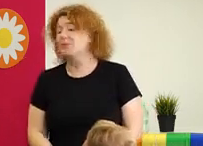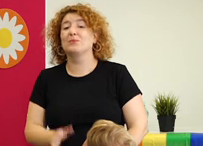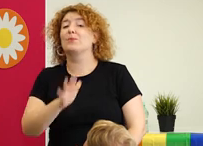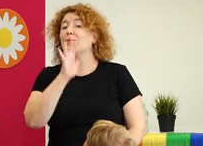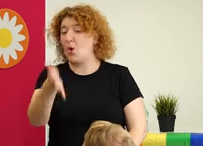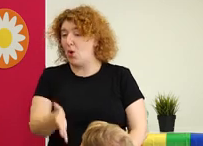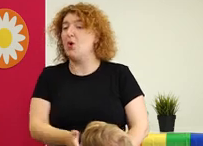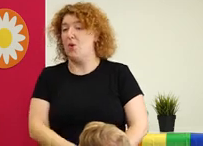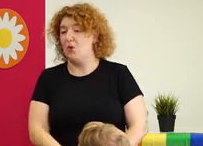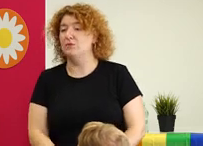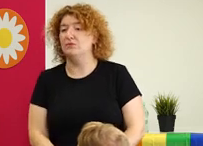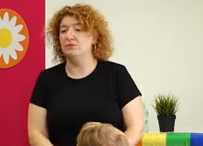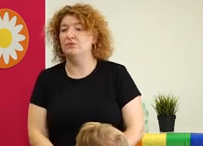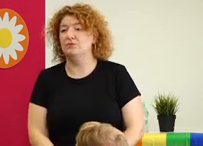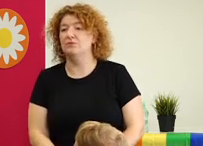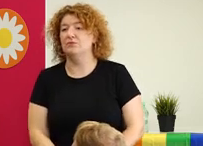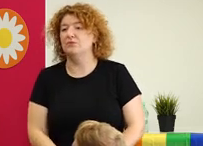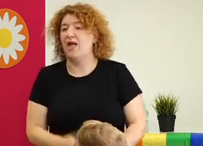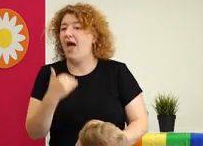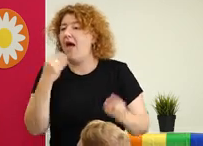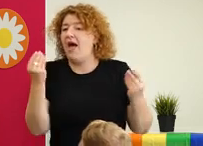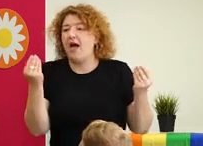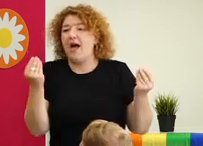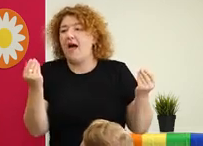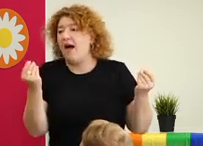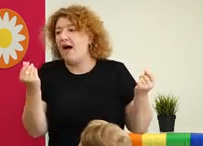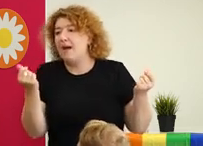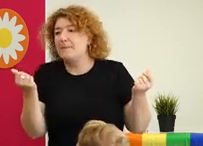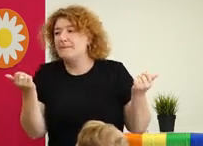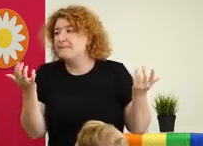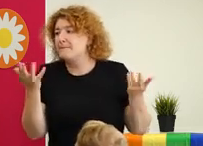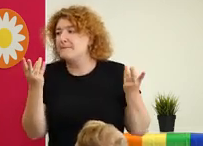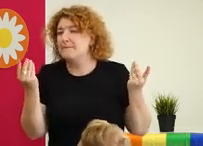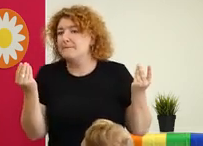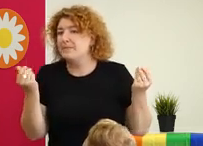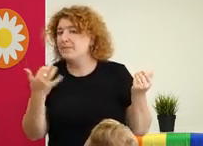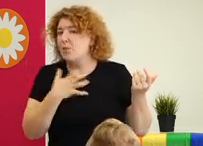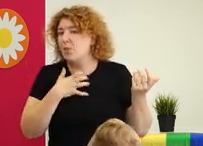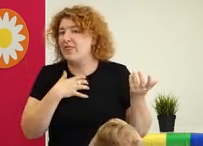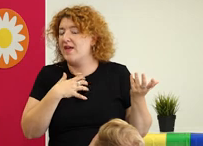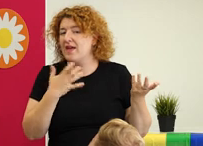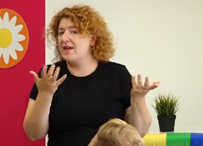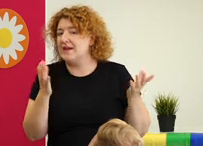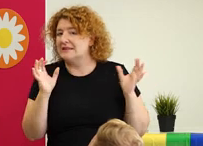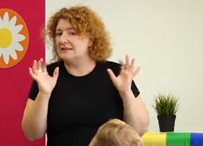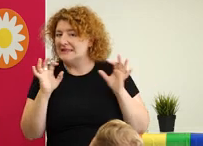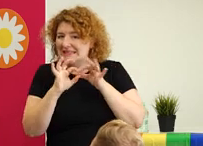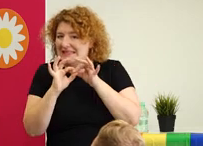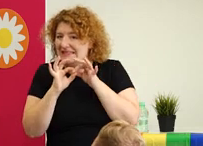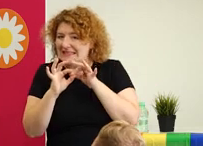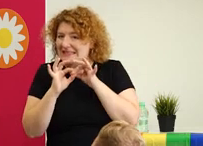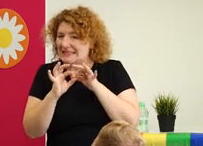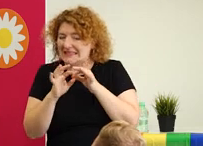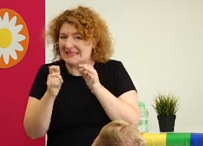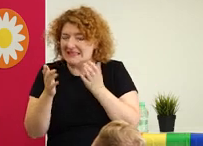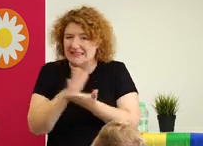Y es porque, compañera, hay algo que es también indisoluble, ¿no? Y es esa